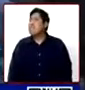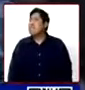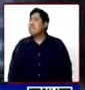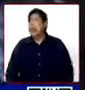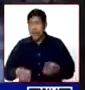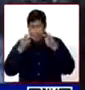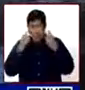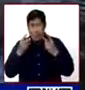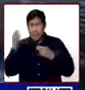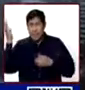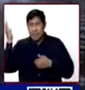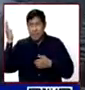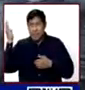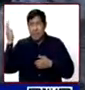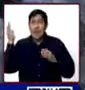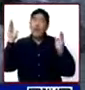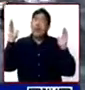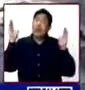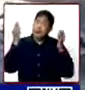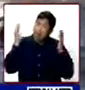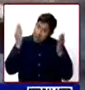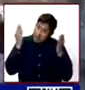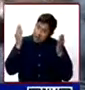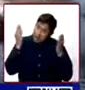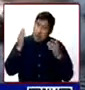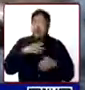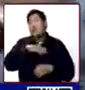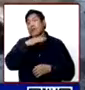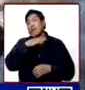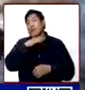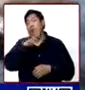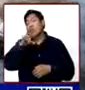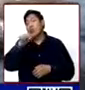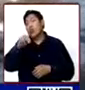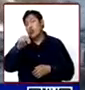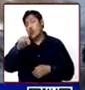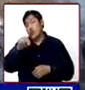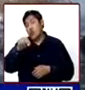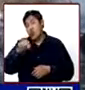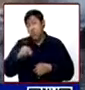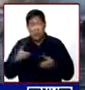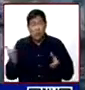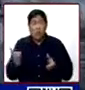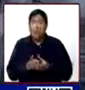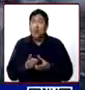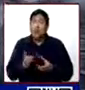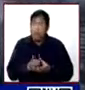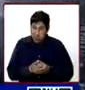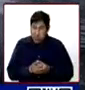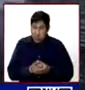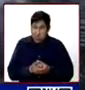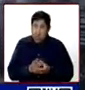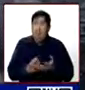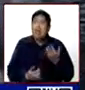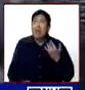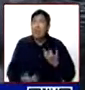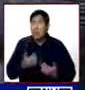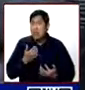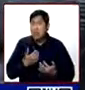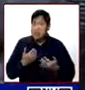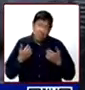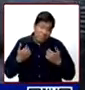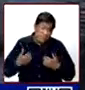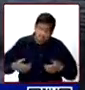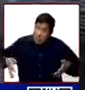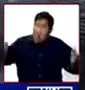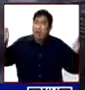Lo que usted está viendo aparentemente podría ser un basural, pero no, son archivos quemados que